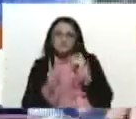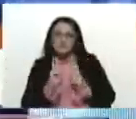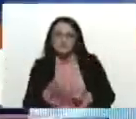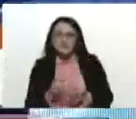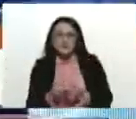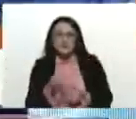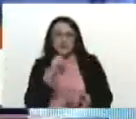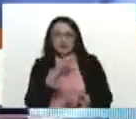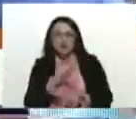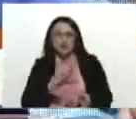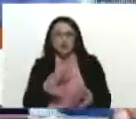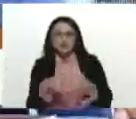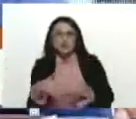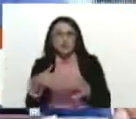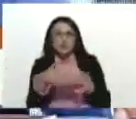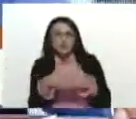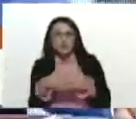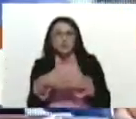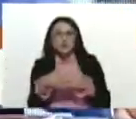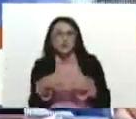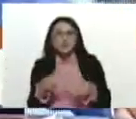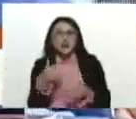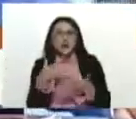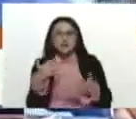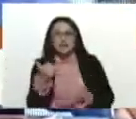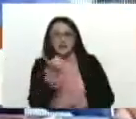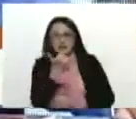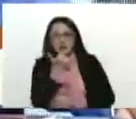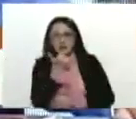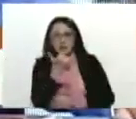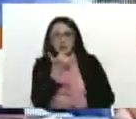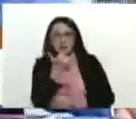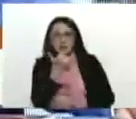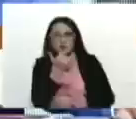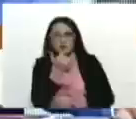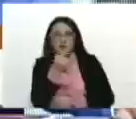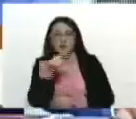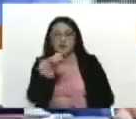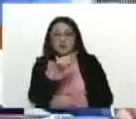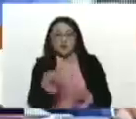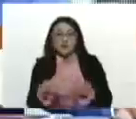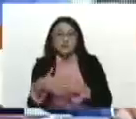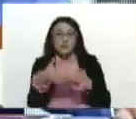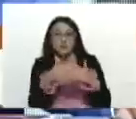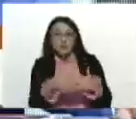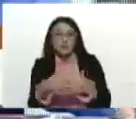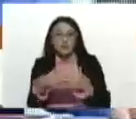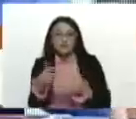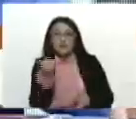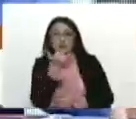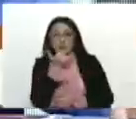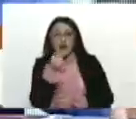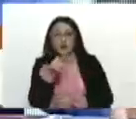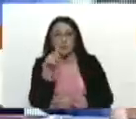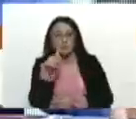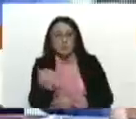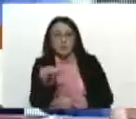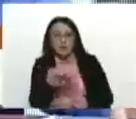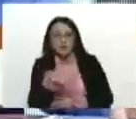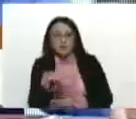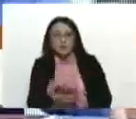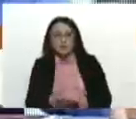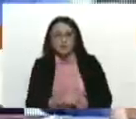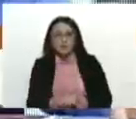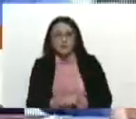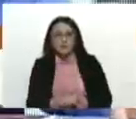de la historia de los Estados Unidos porque uno de los más grandes errores que ellos han cometido se equivocaron con este pueblo